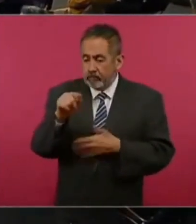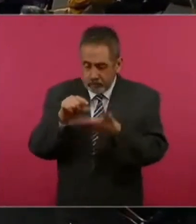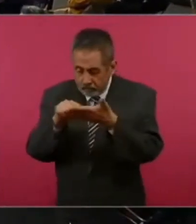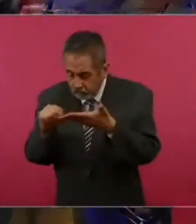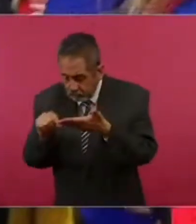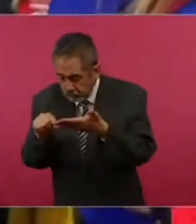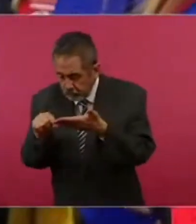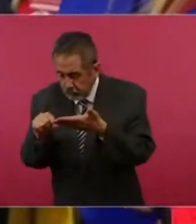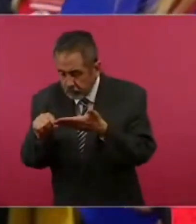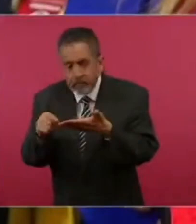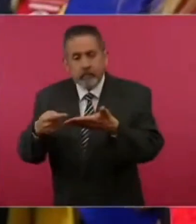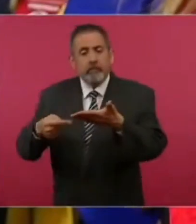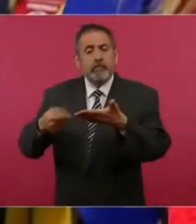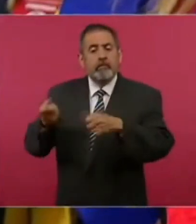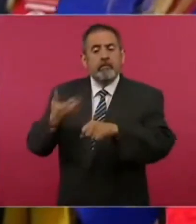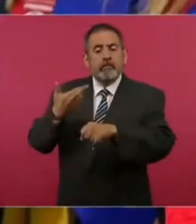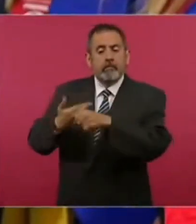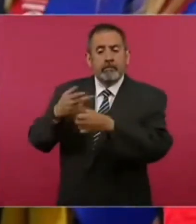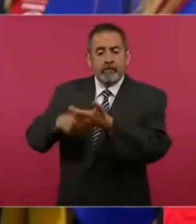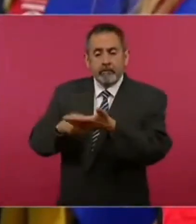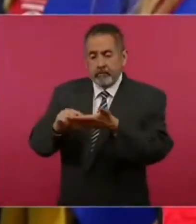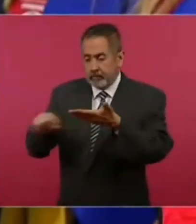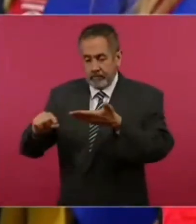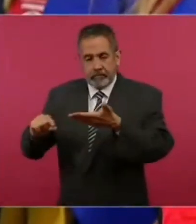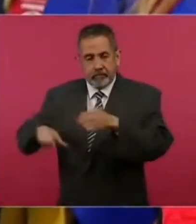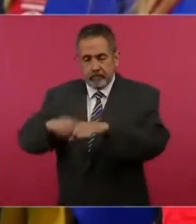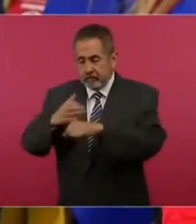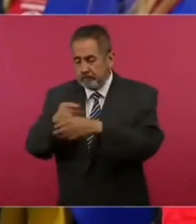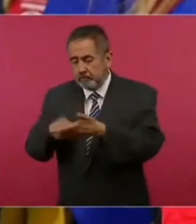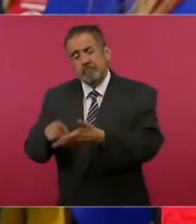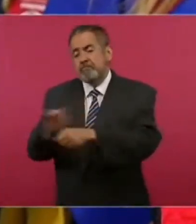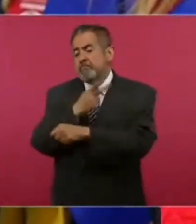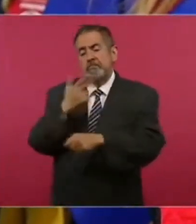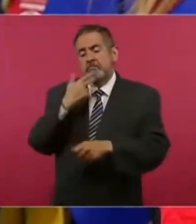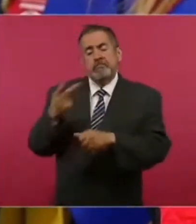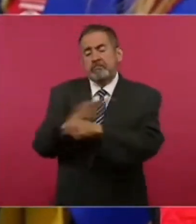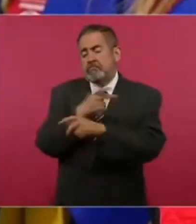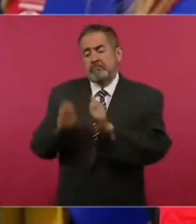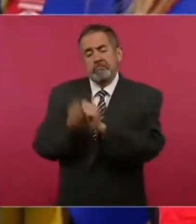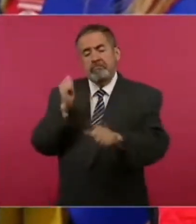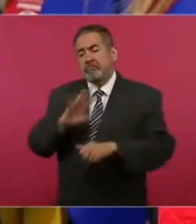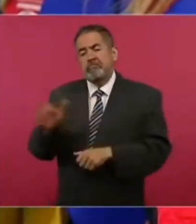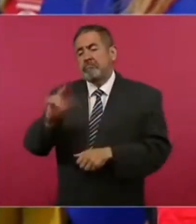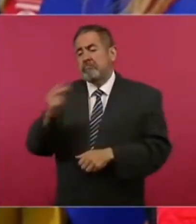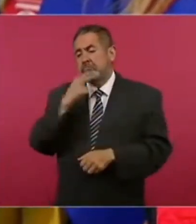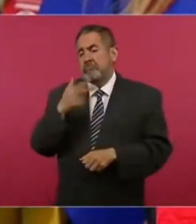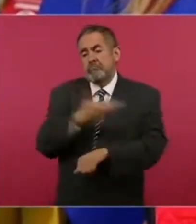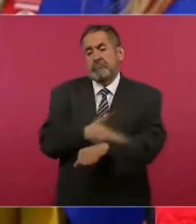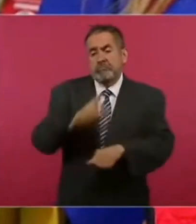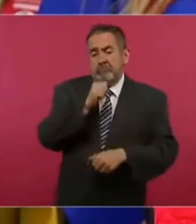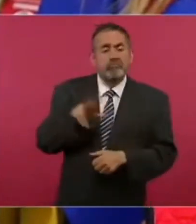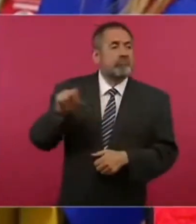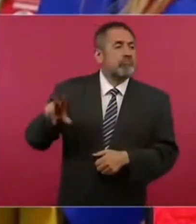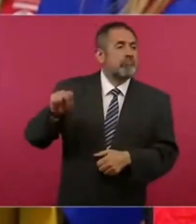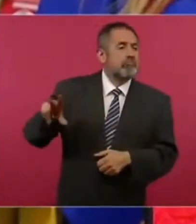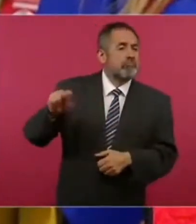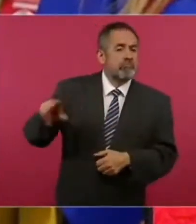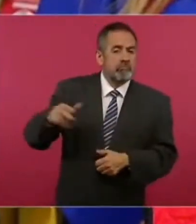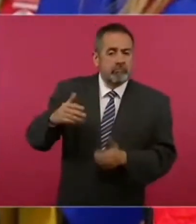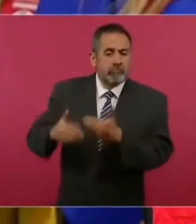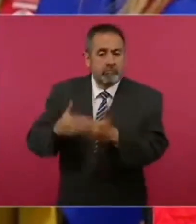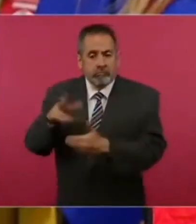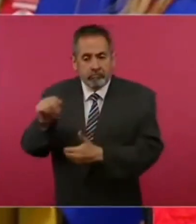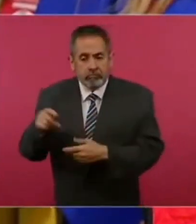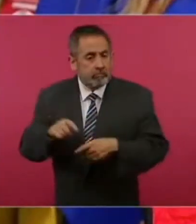del actual Secretario o del actual secretaria de gobernación hasta por ese detalle presidente o no les pueden no han podido avanzar